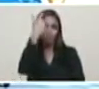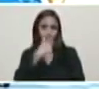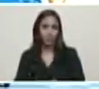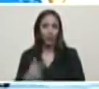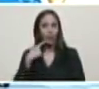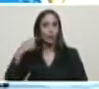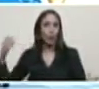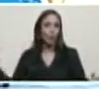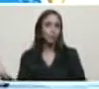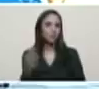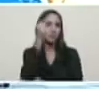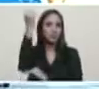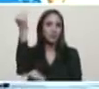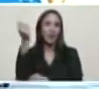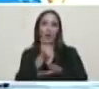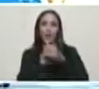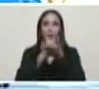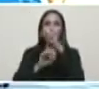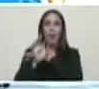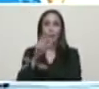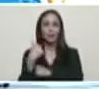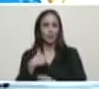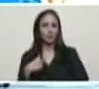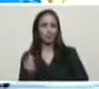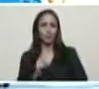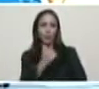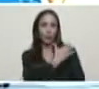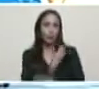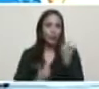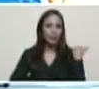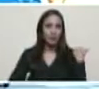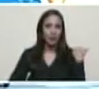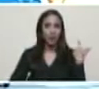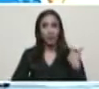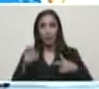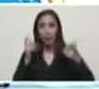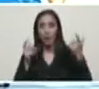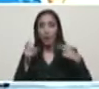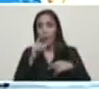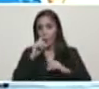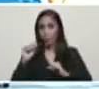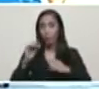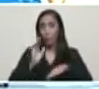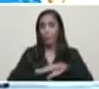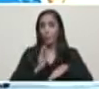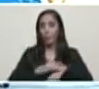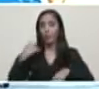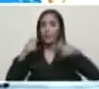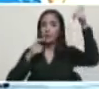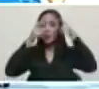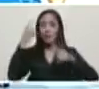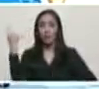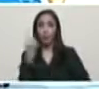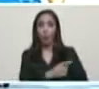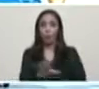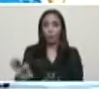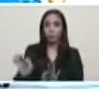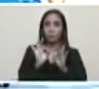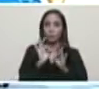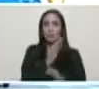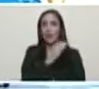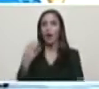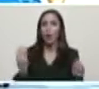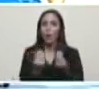Salvador de la patria yo soy presidente de la república porque el comandante chz me dio la al frente de